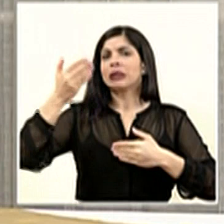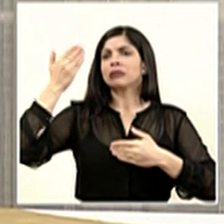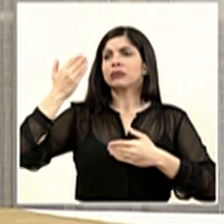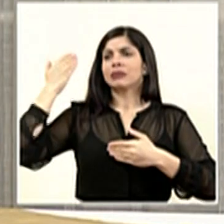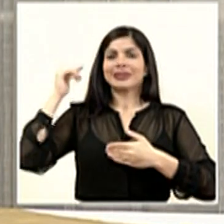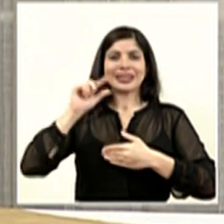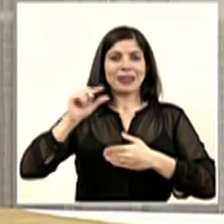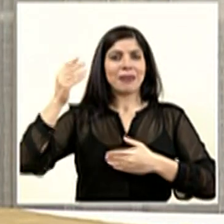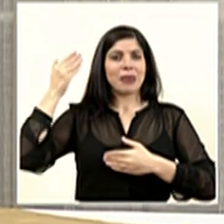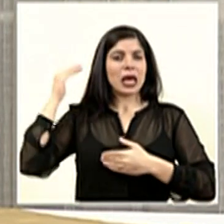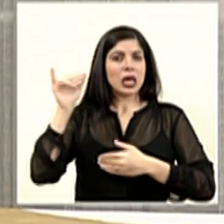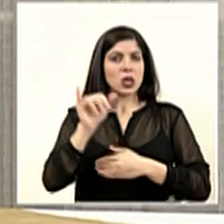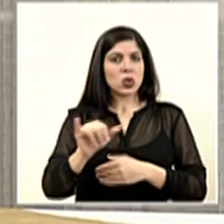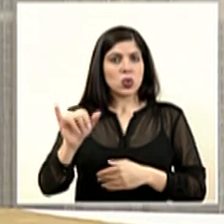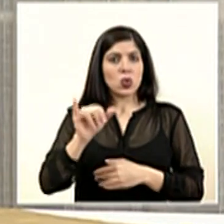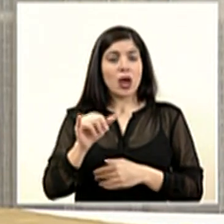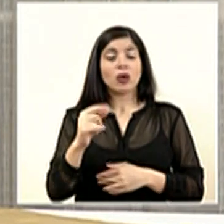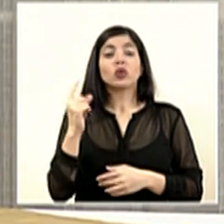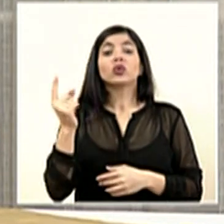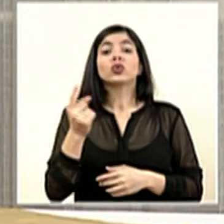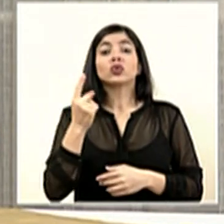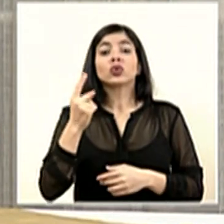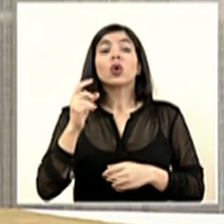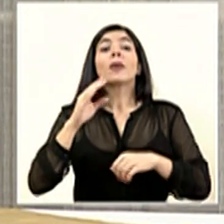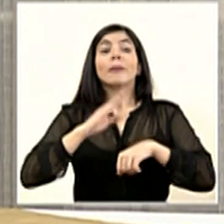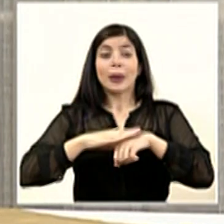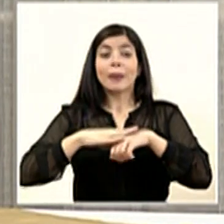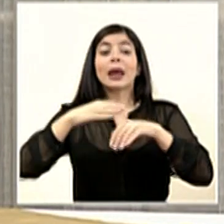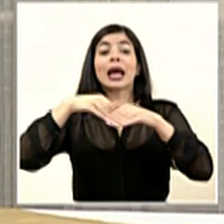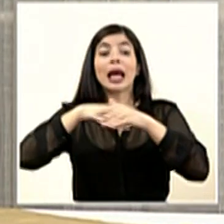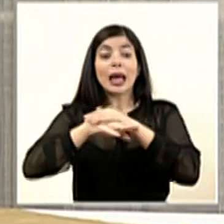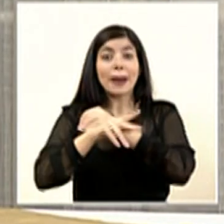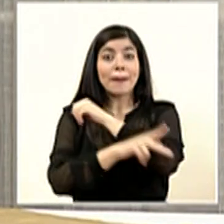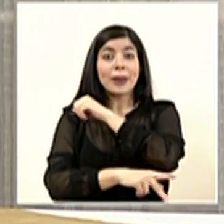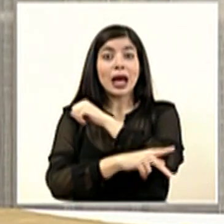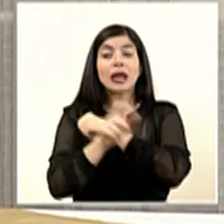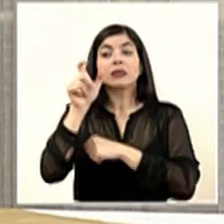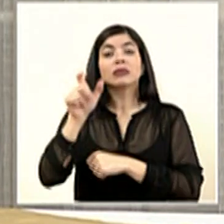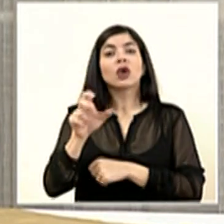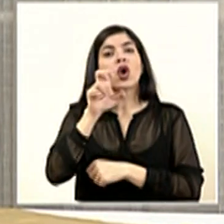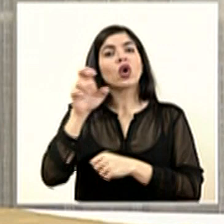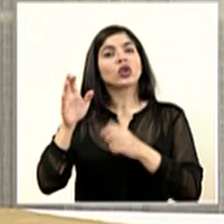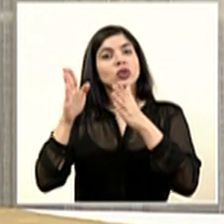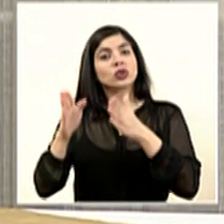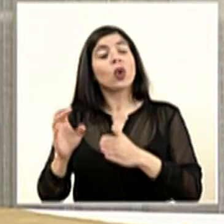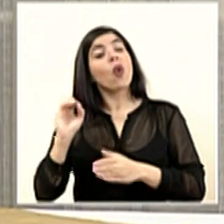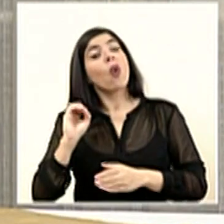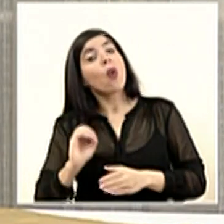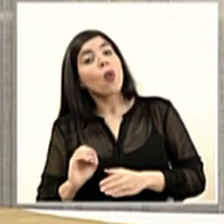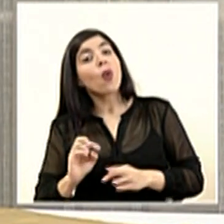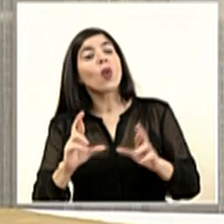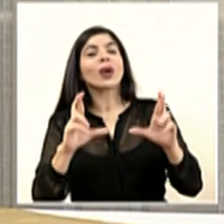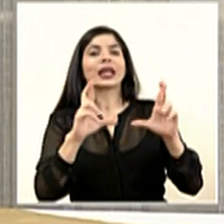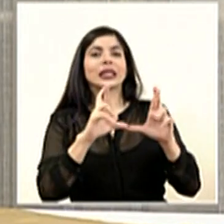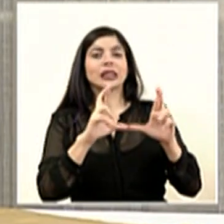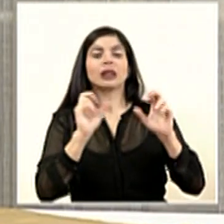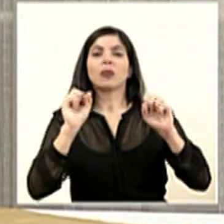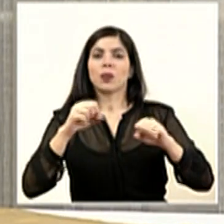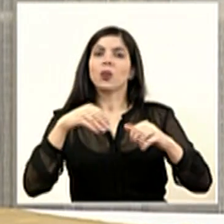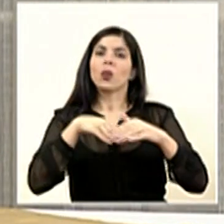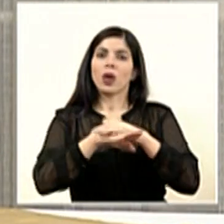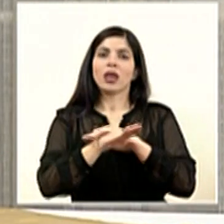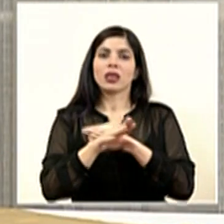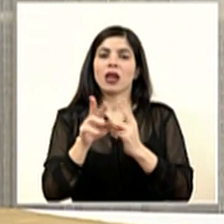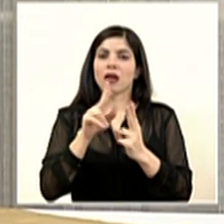o en las semanas anteriores, solo podrán ingresar al país costarricenses o personas residentes en el país.